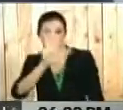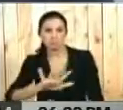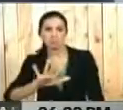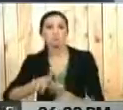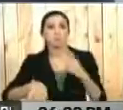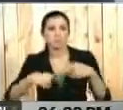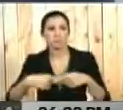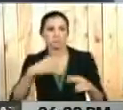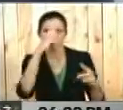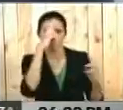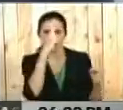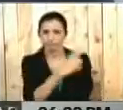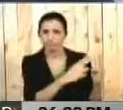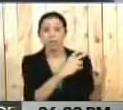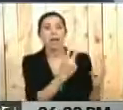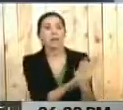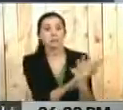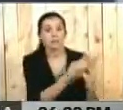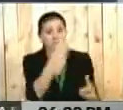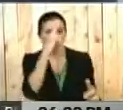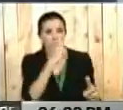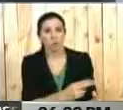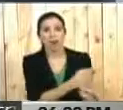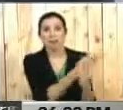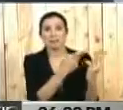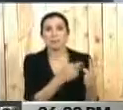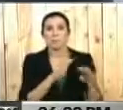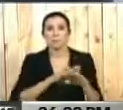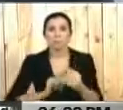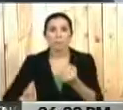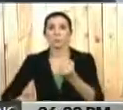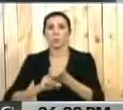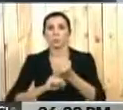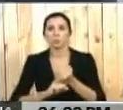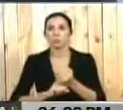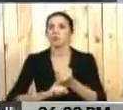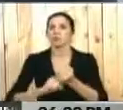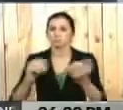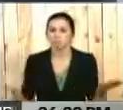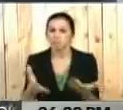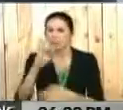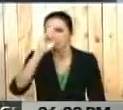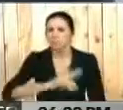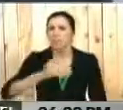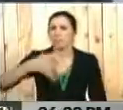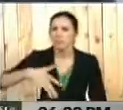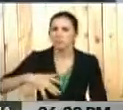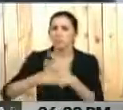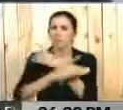momento el gran aporte que han hecho al Estado de Derecho, a la democracia, a la